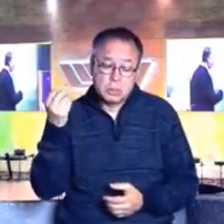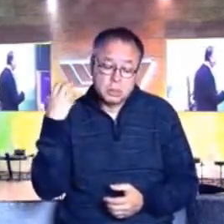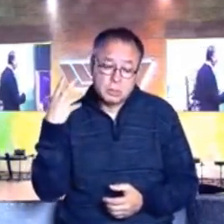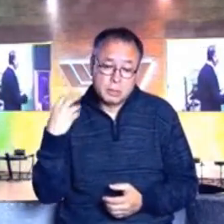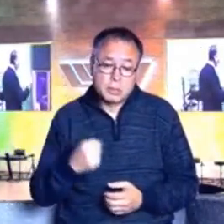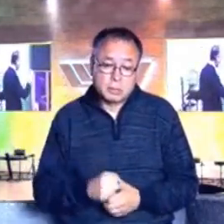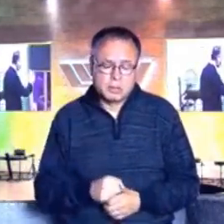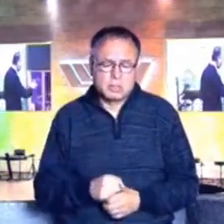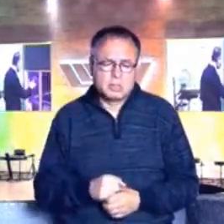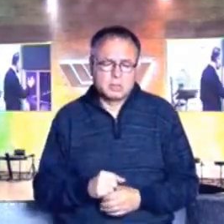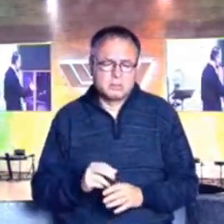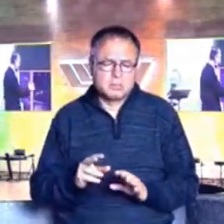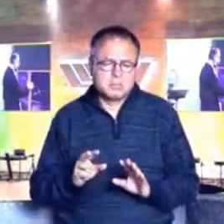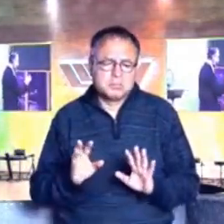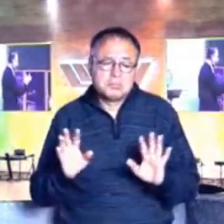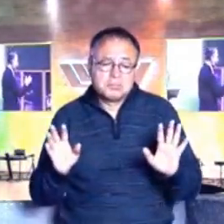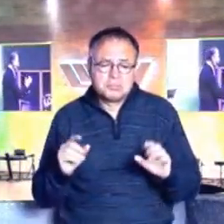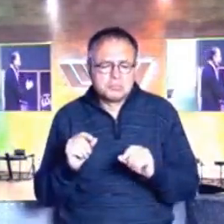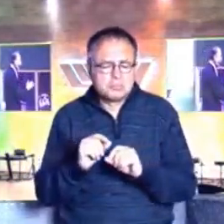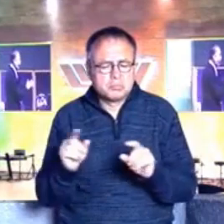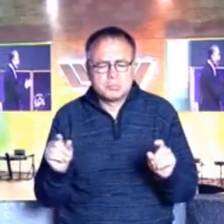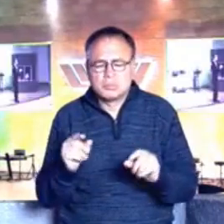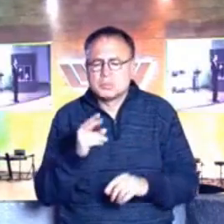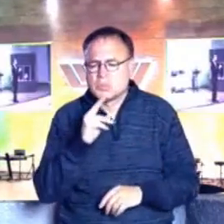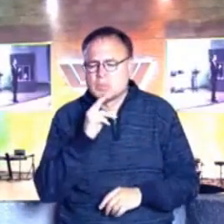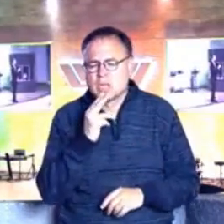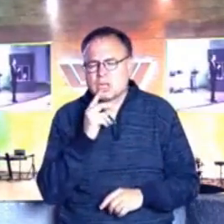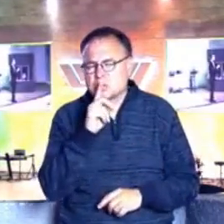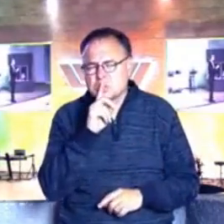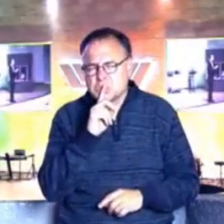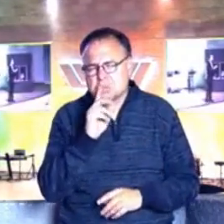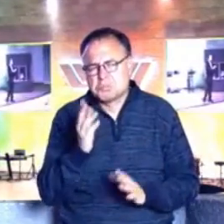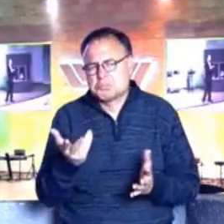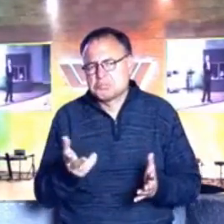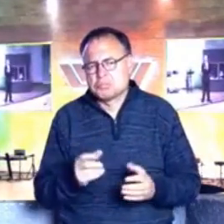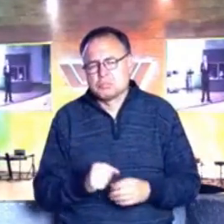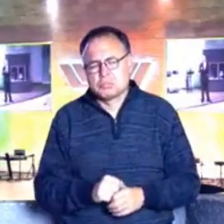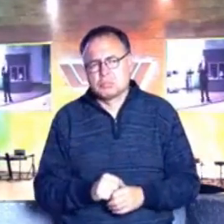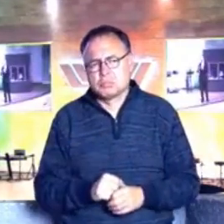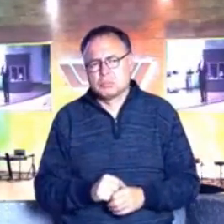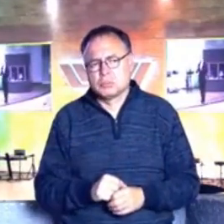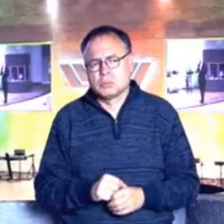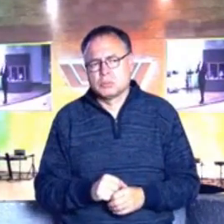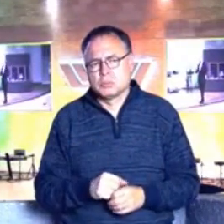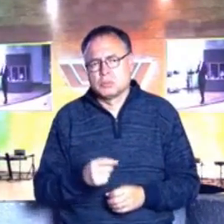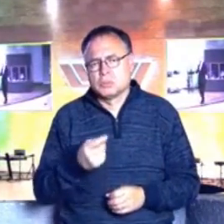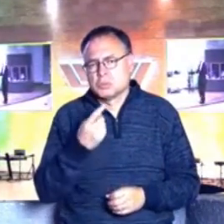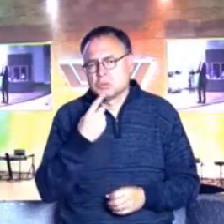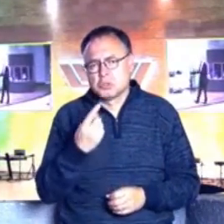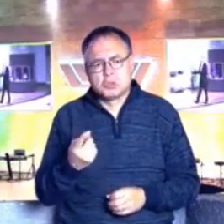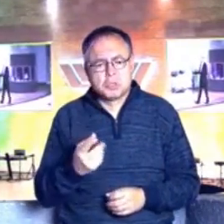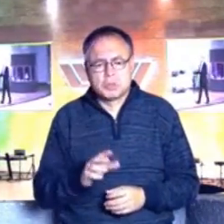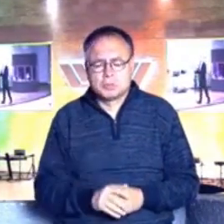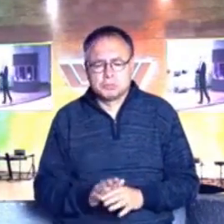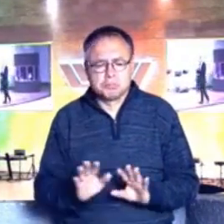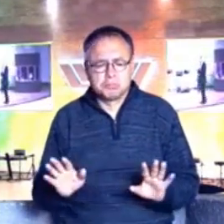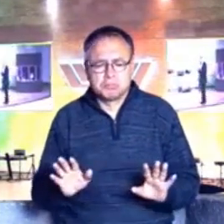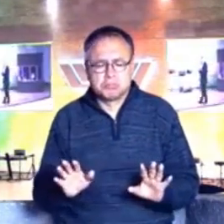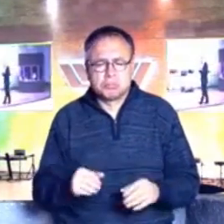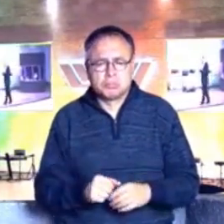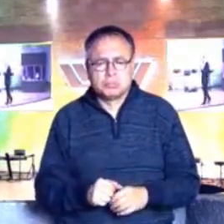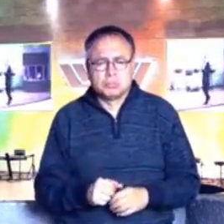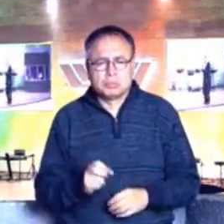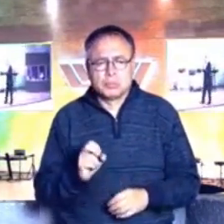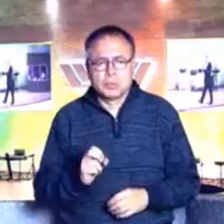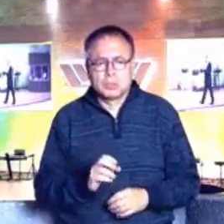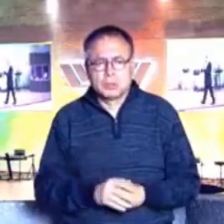Dios proveyó en la vida de esa mujer ya no se ocupó de esos detalles pero sí